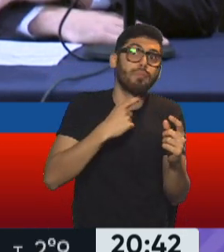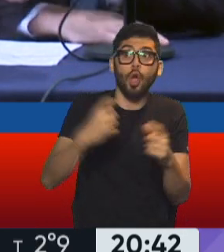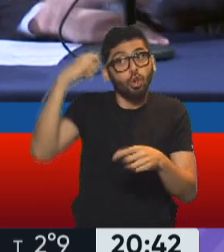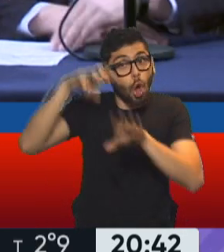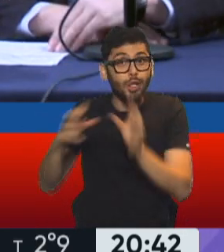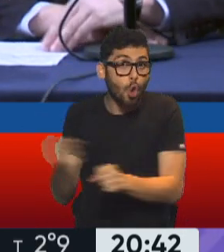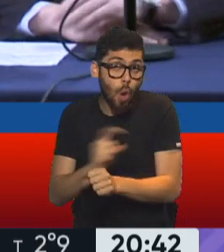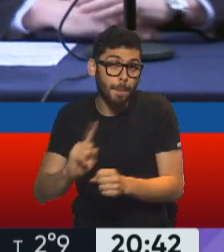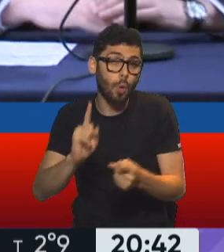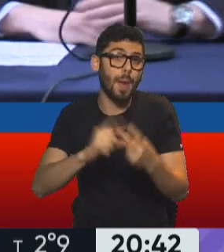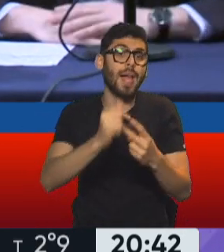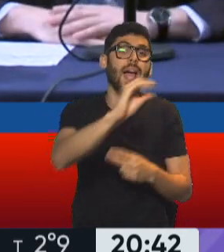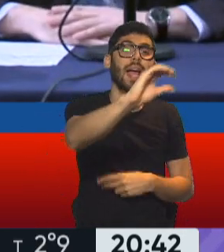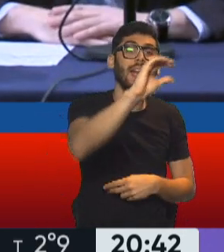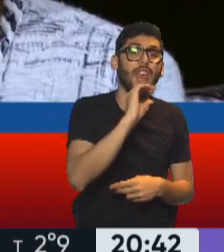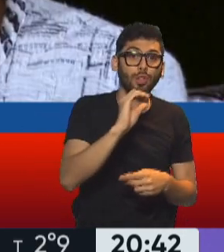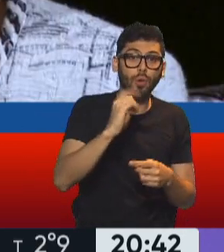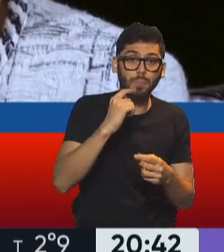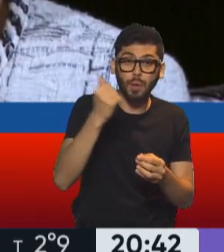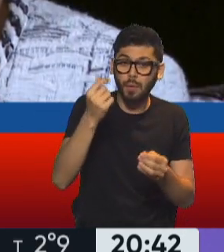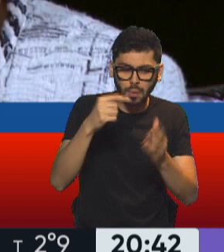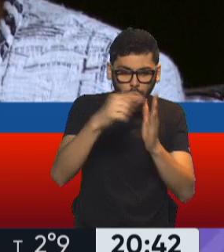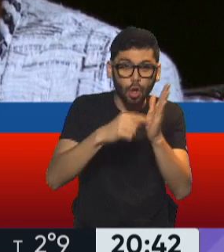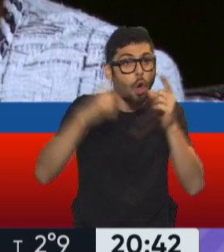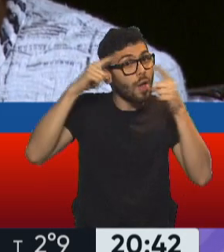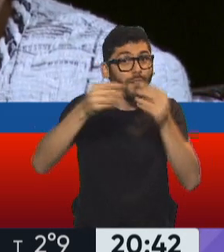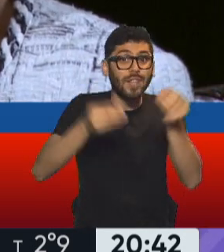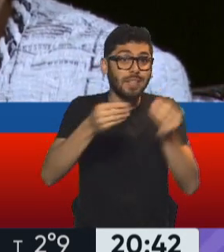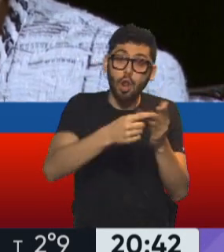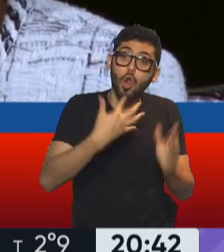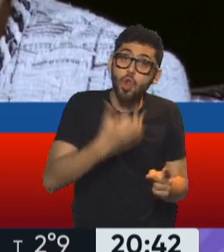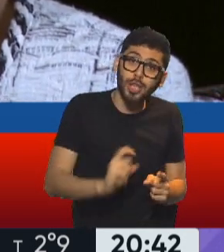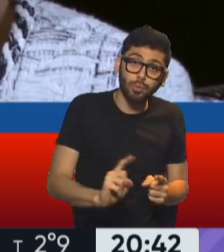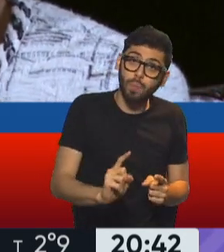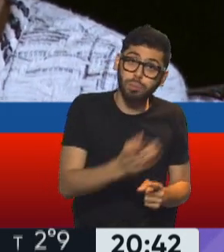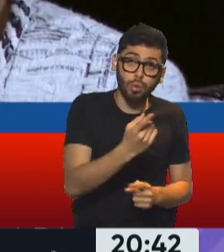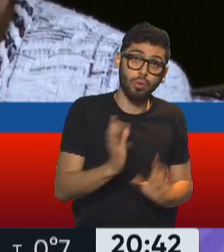crédito condicionado a metas fiscales y monetarias que no se cumplieron,